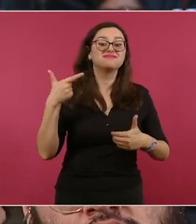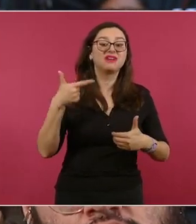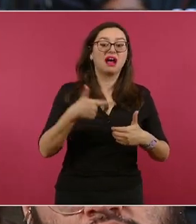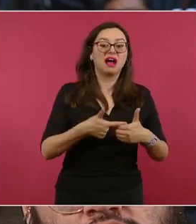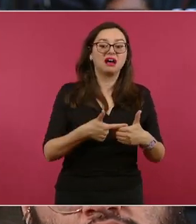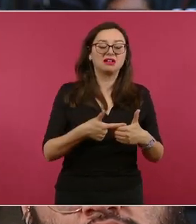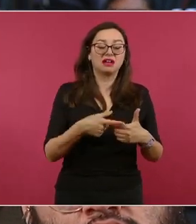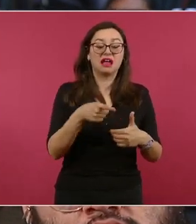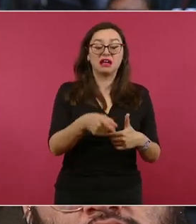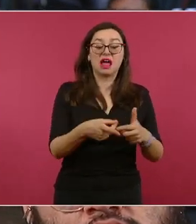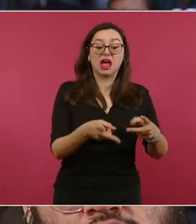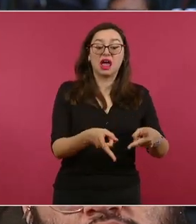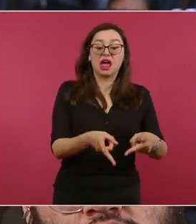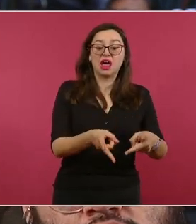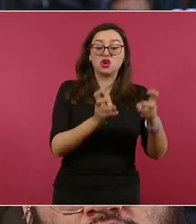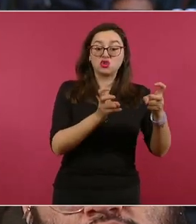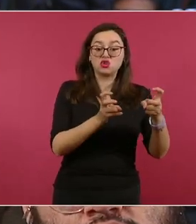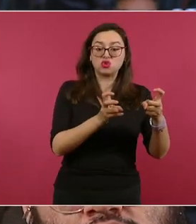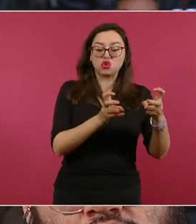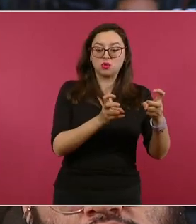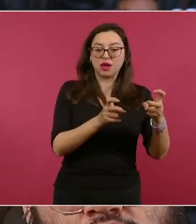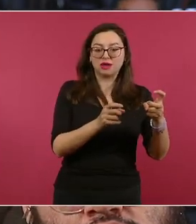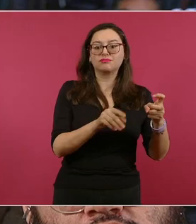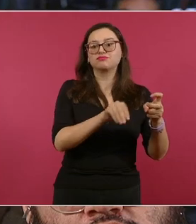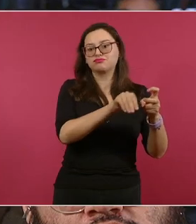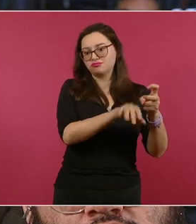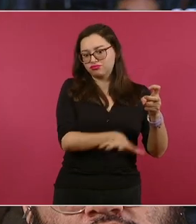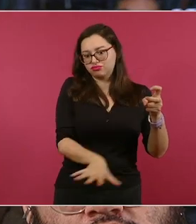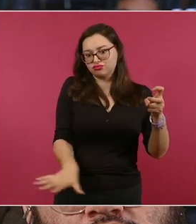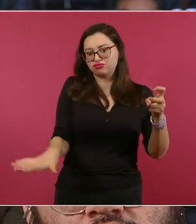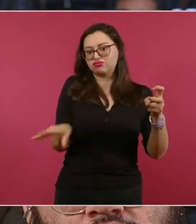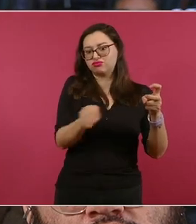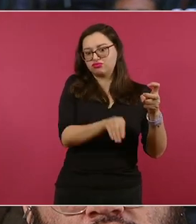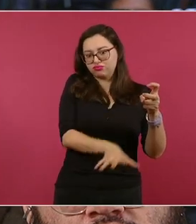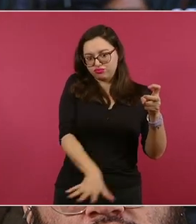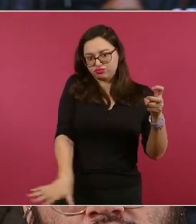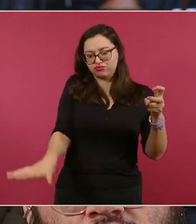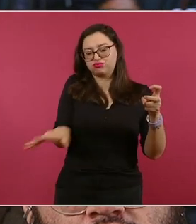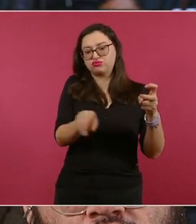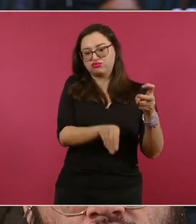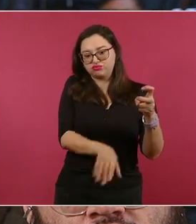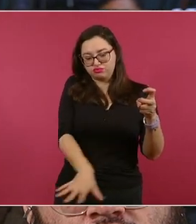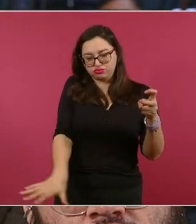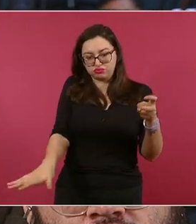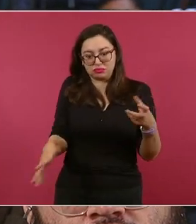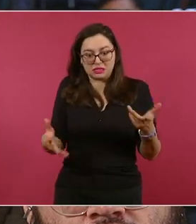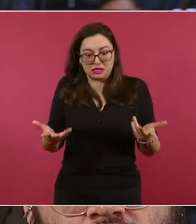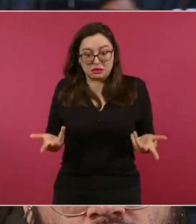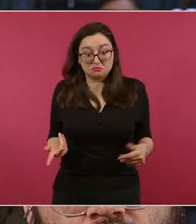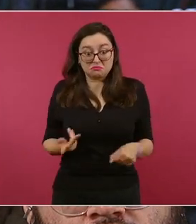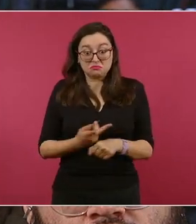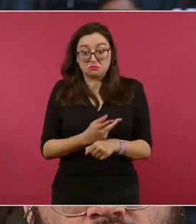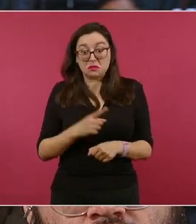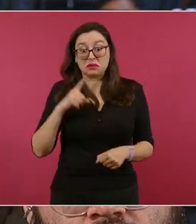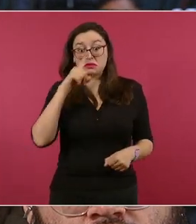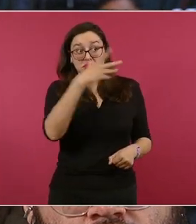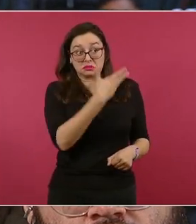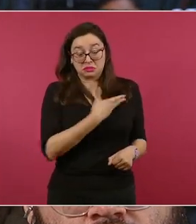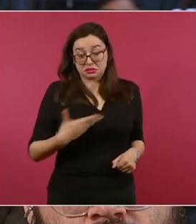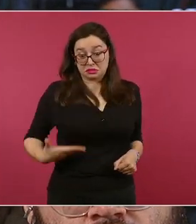Felipe Calderón desde España dice que hay huachicol y que está picado. Pues no sé qué información tenga él